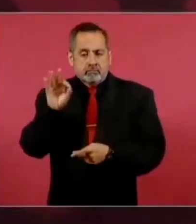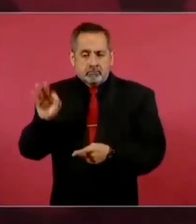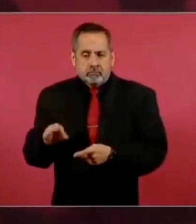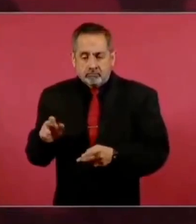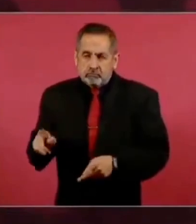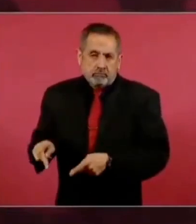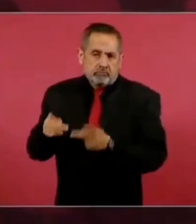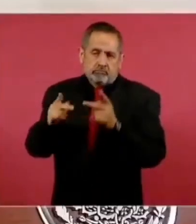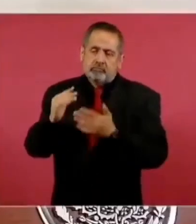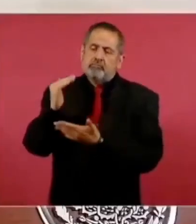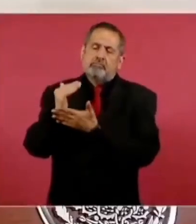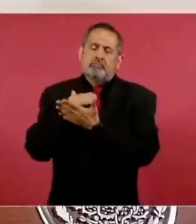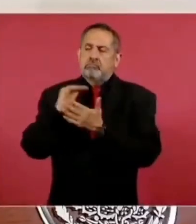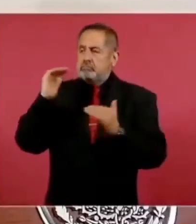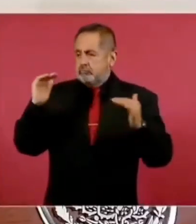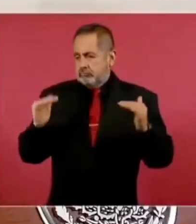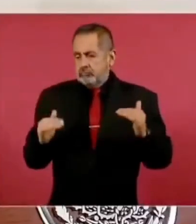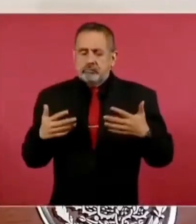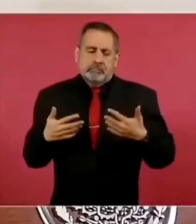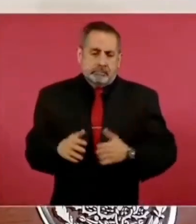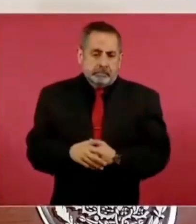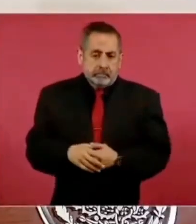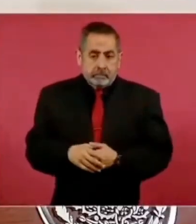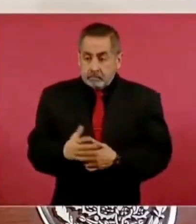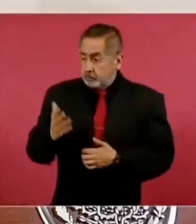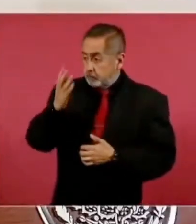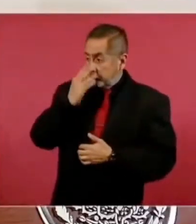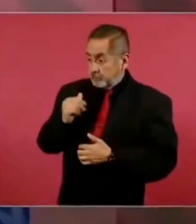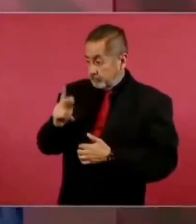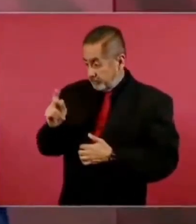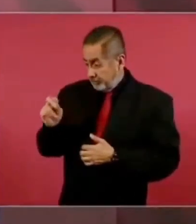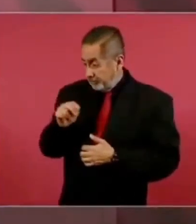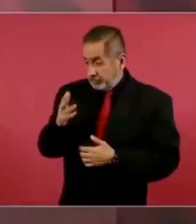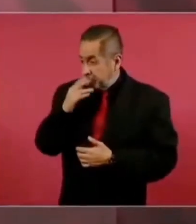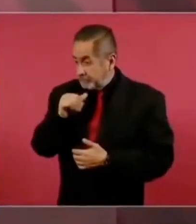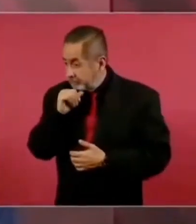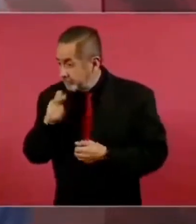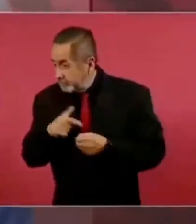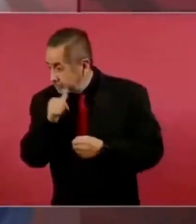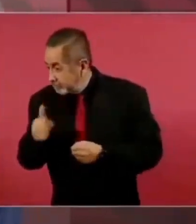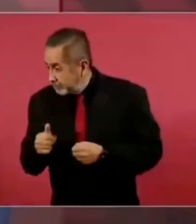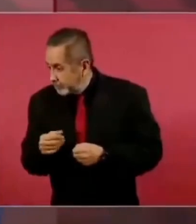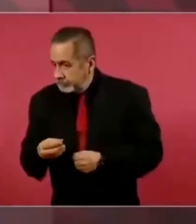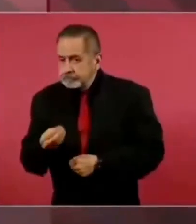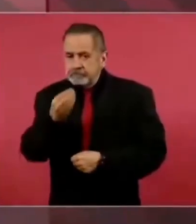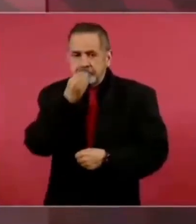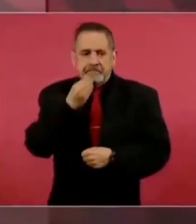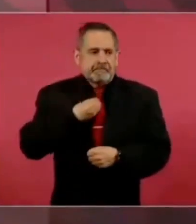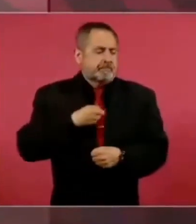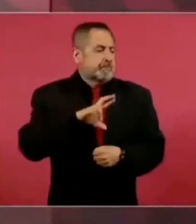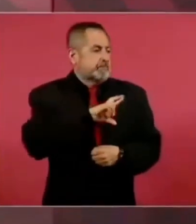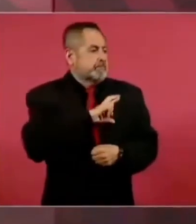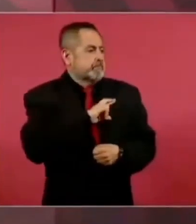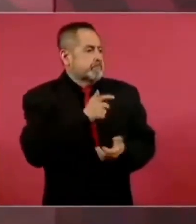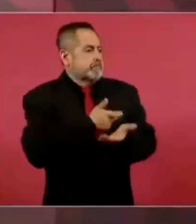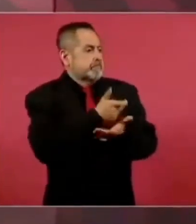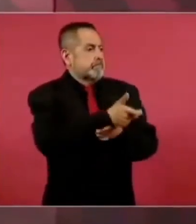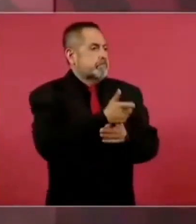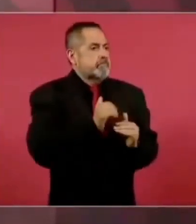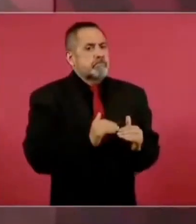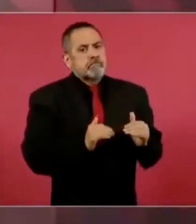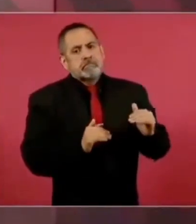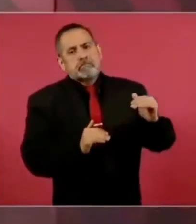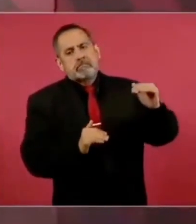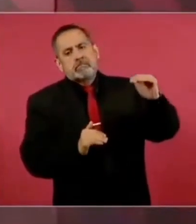Si no, no se podría establecer un precio justo.